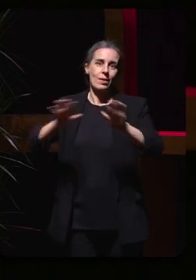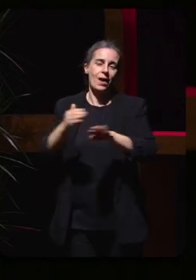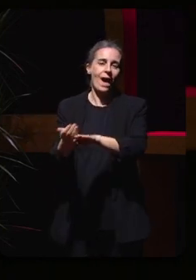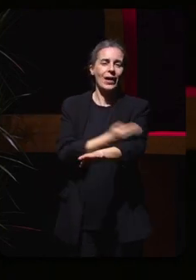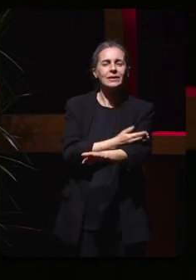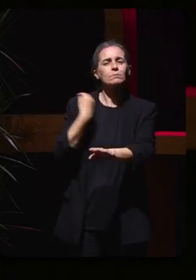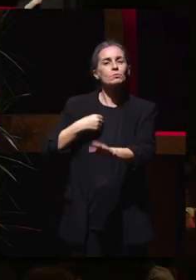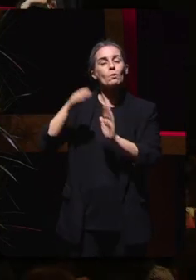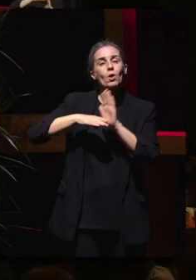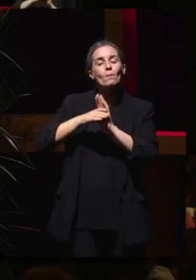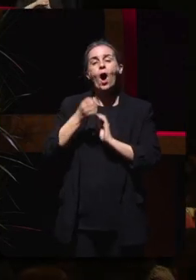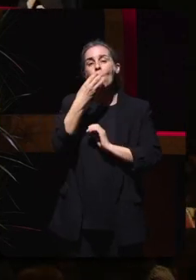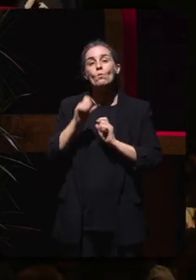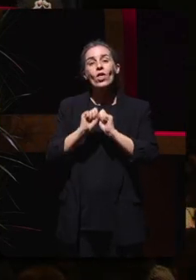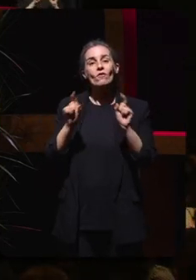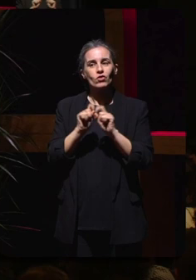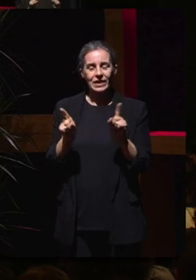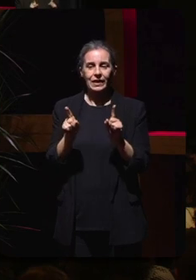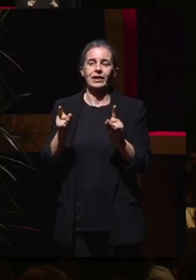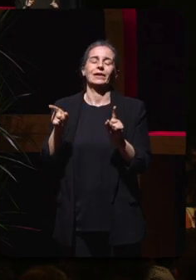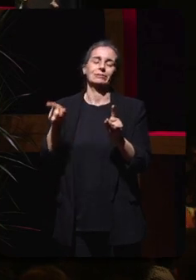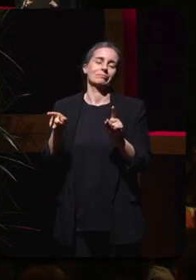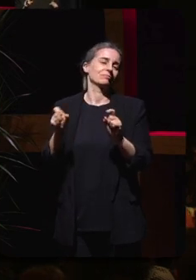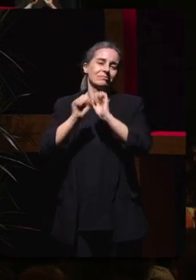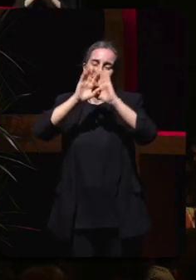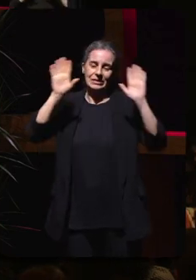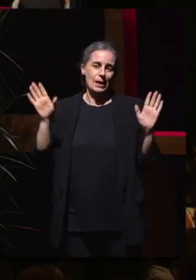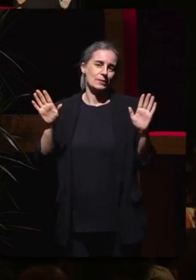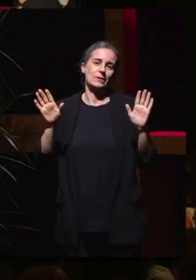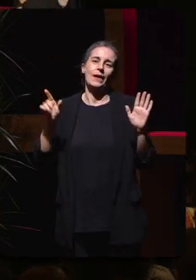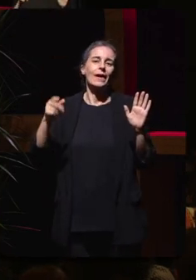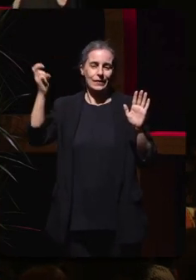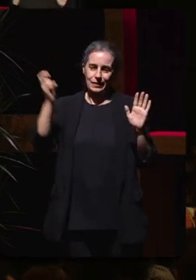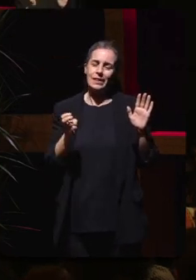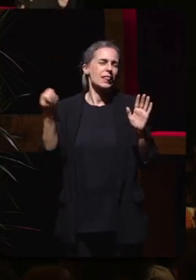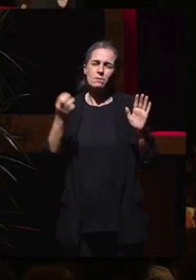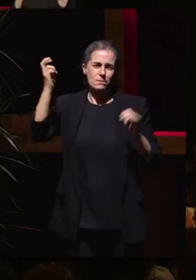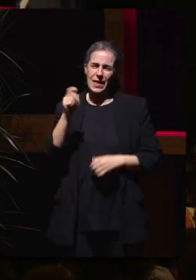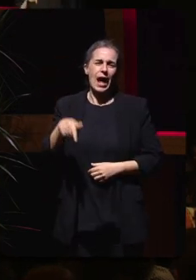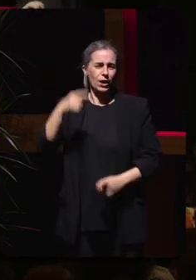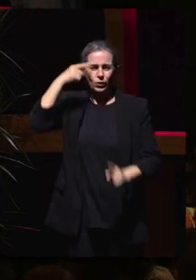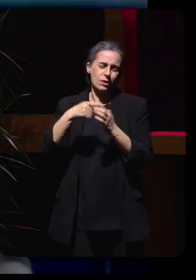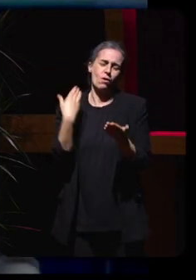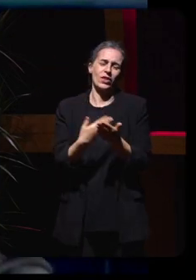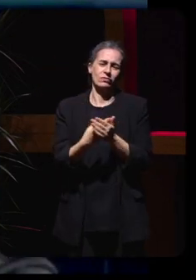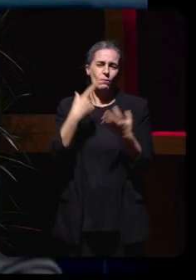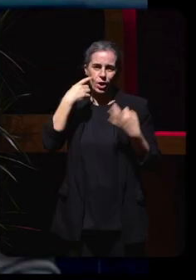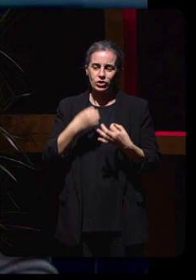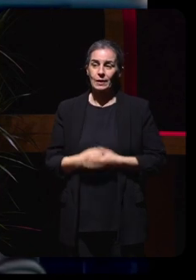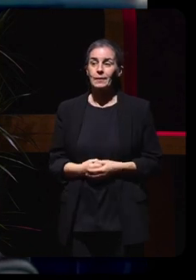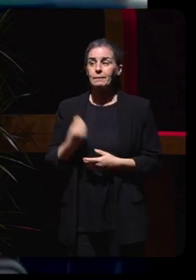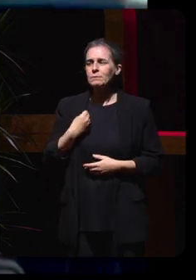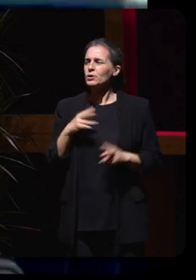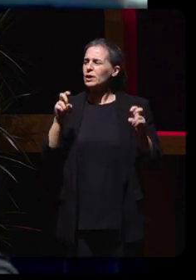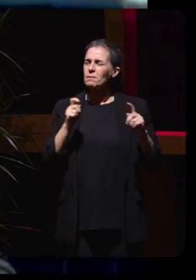en aquel momento tuve claro que ella tenía que también venir aquí como María para tener el certificado oficial de peligrosa. Realmente el periodismo, yo creo